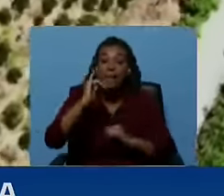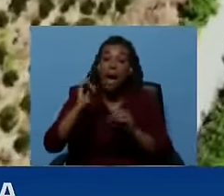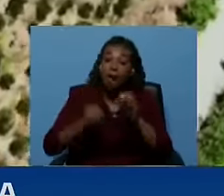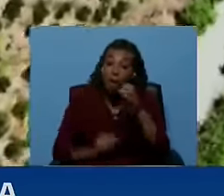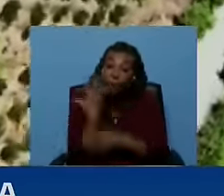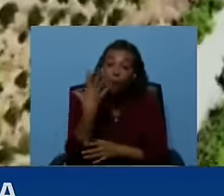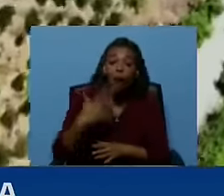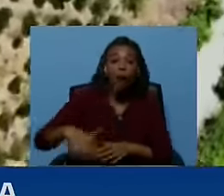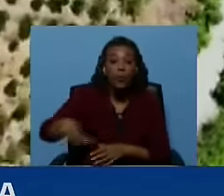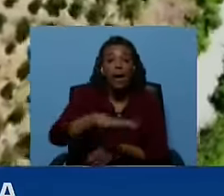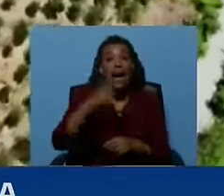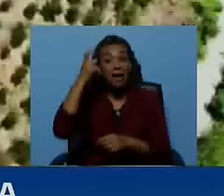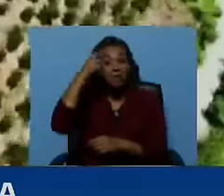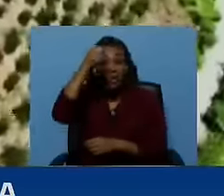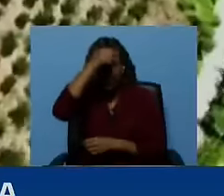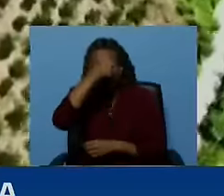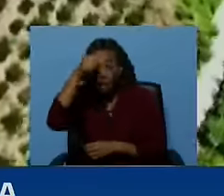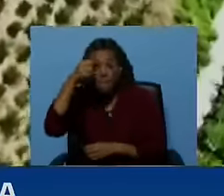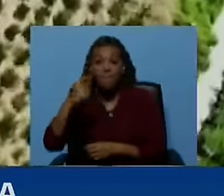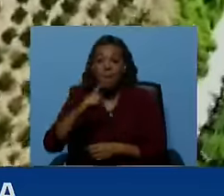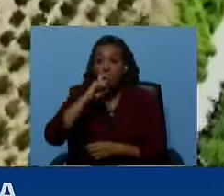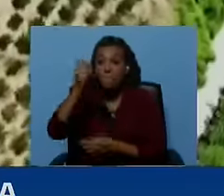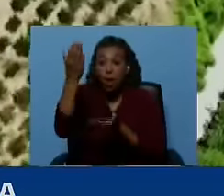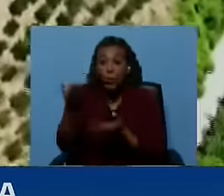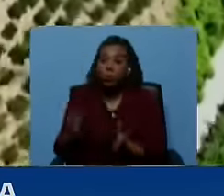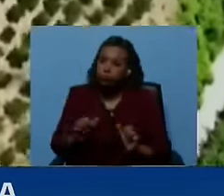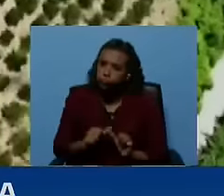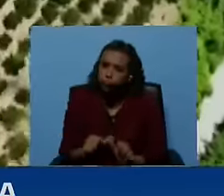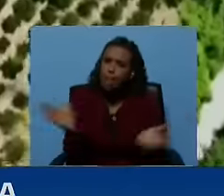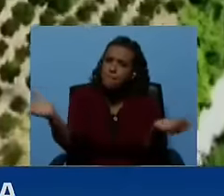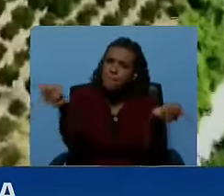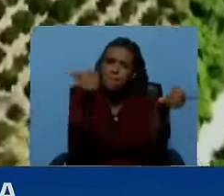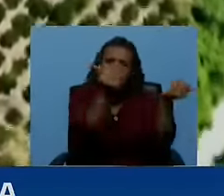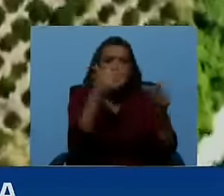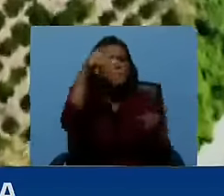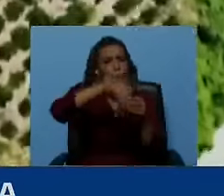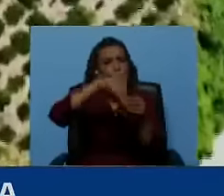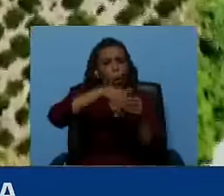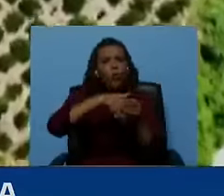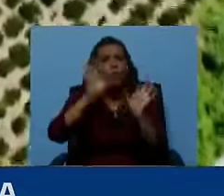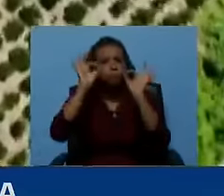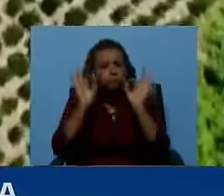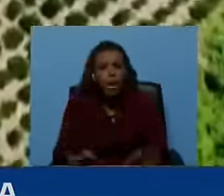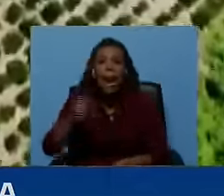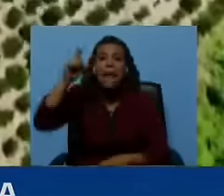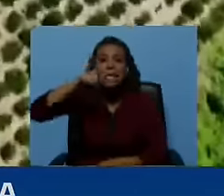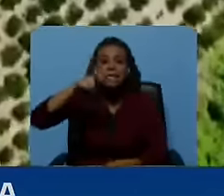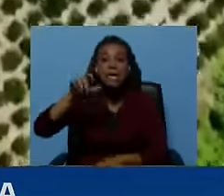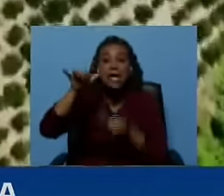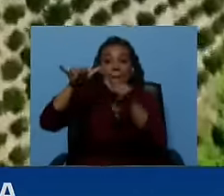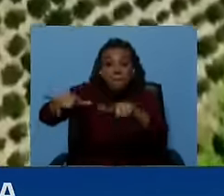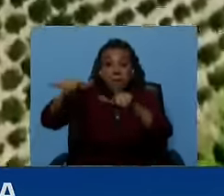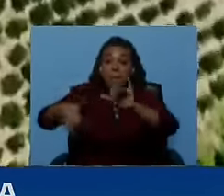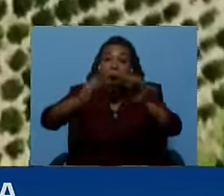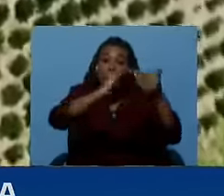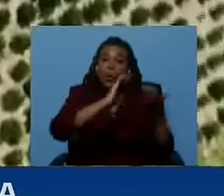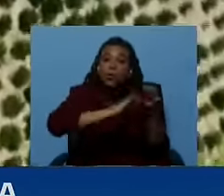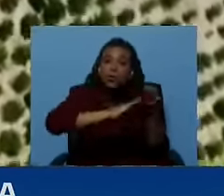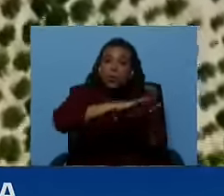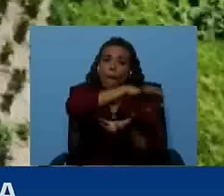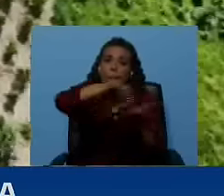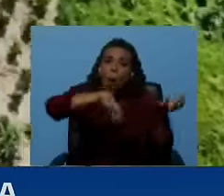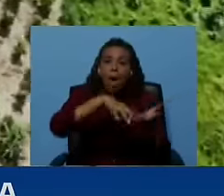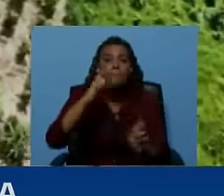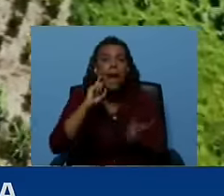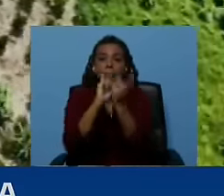país y que el domingo el presidente Nicolás Maduro ha llamado a votar ha ratificado la necesidad de resolver de